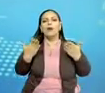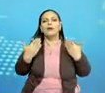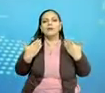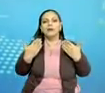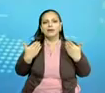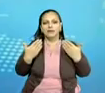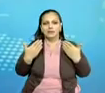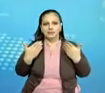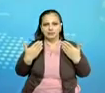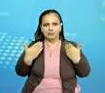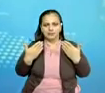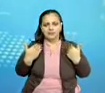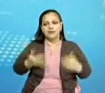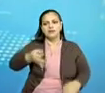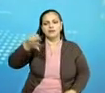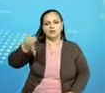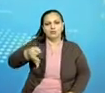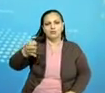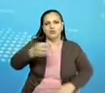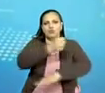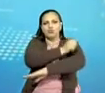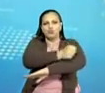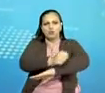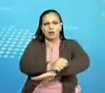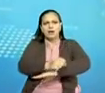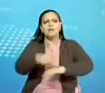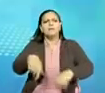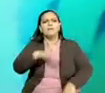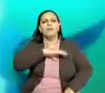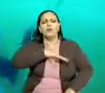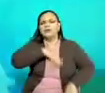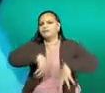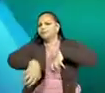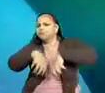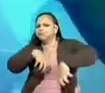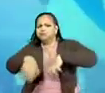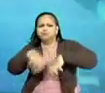Guayas. Entre los aprehendidos figurarían los responsables del asalto a una embajada,